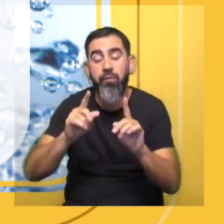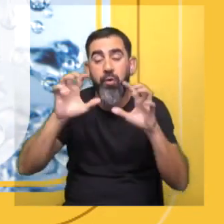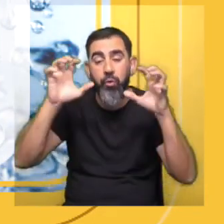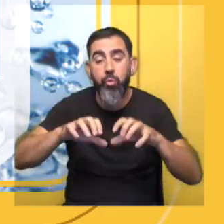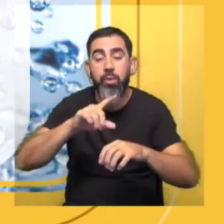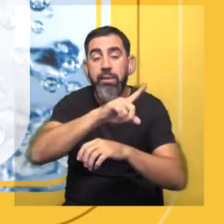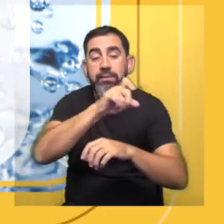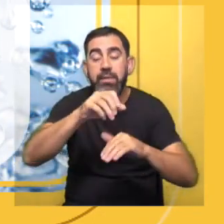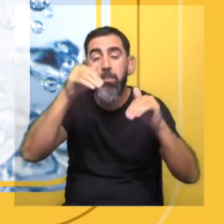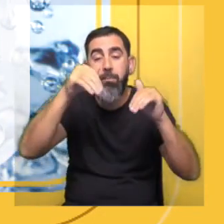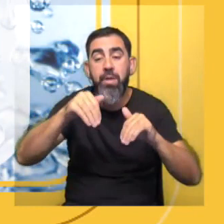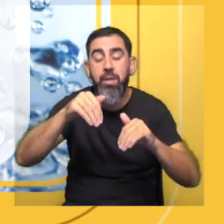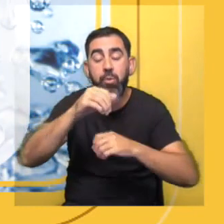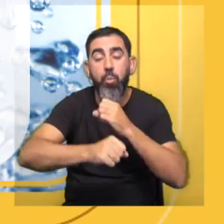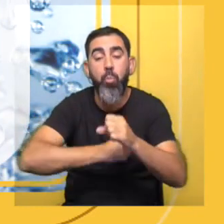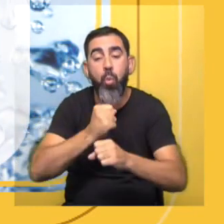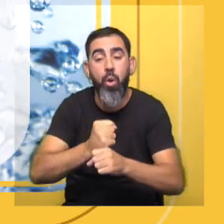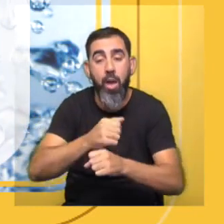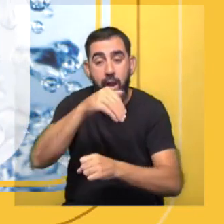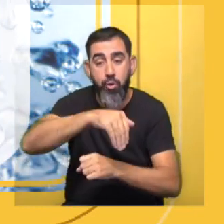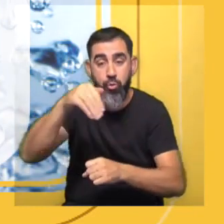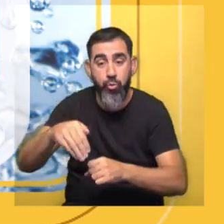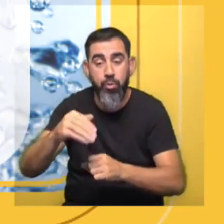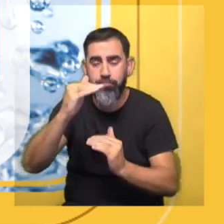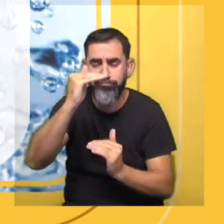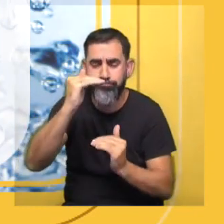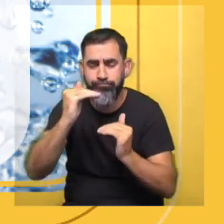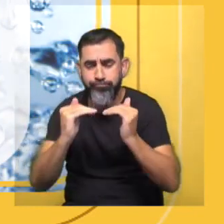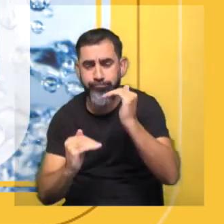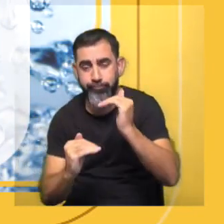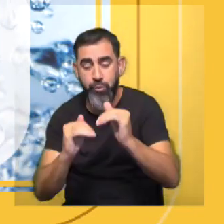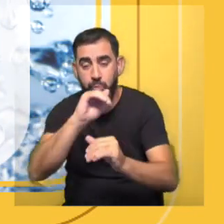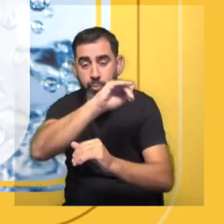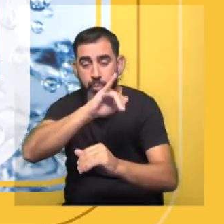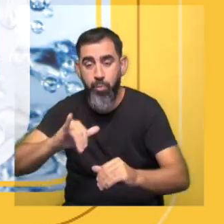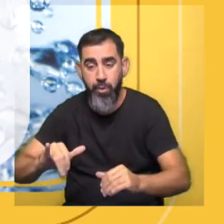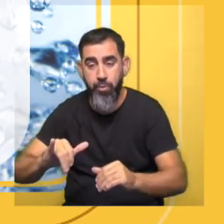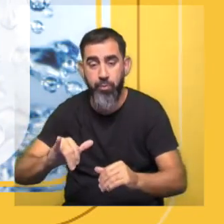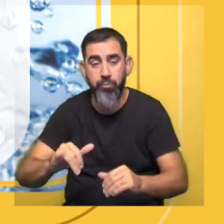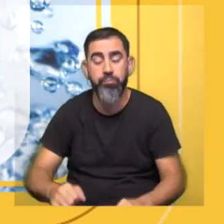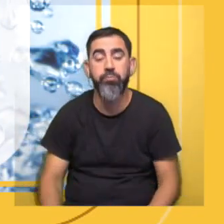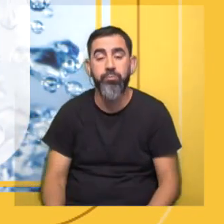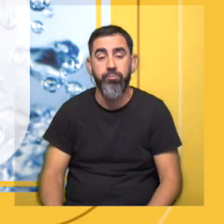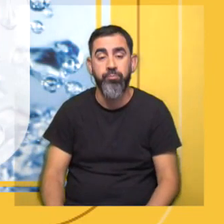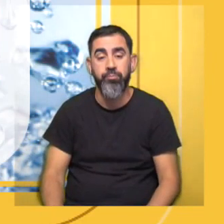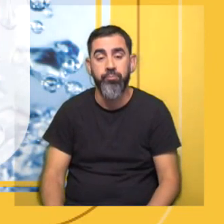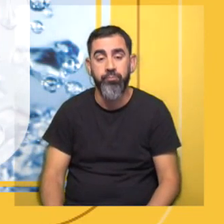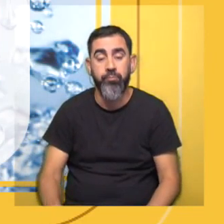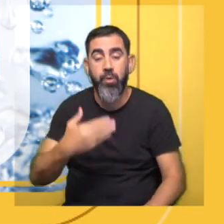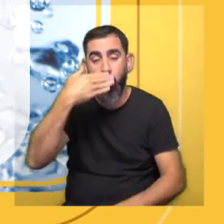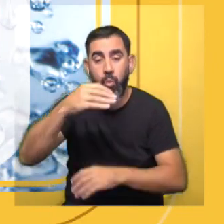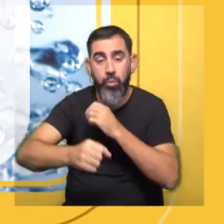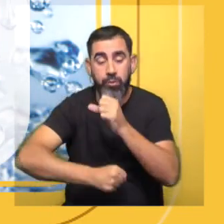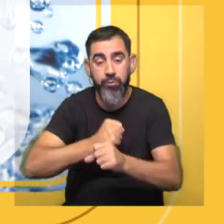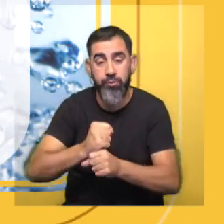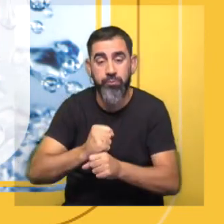100 milímetros en el año, estamos viendo que está muy por debajo de lo que es la media climatológica o la estadística en estos últimos años.